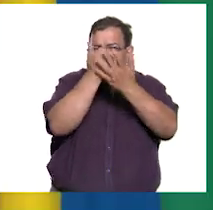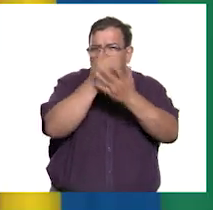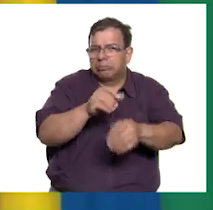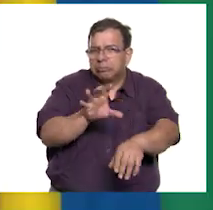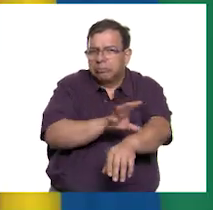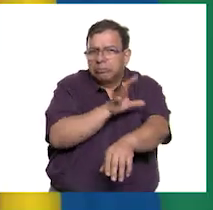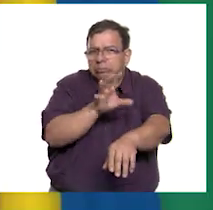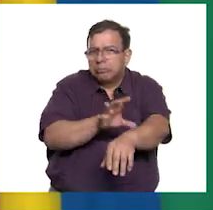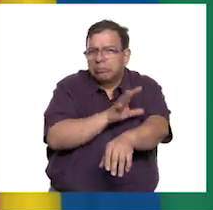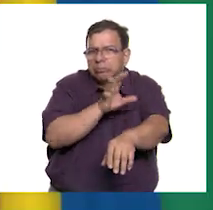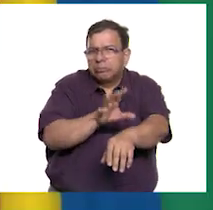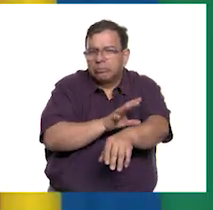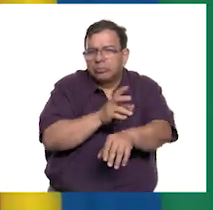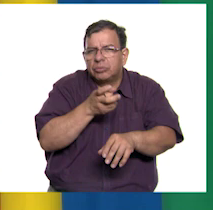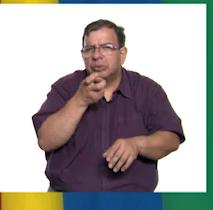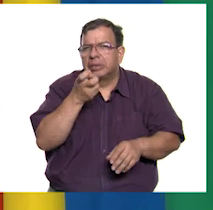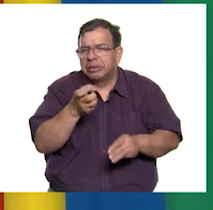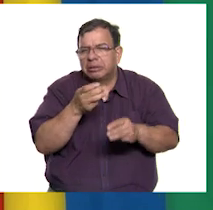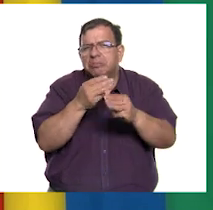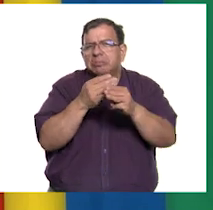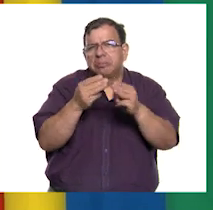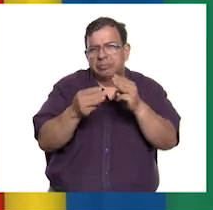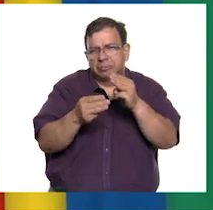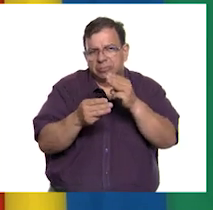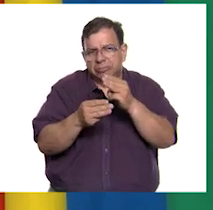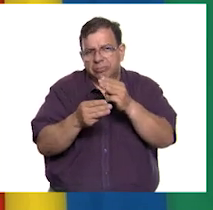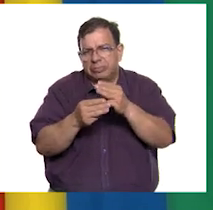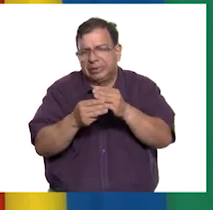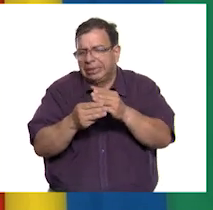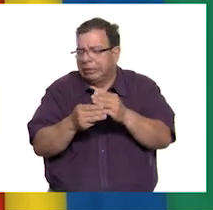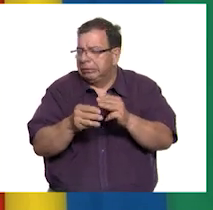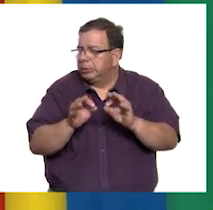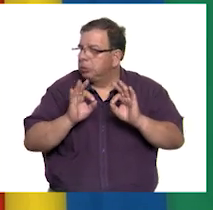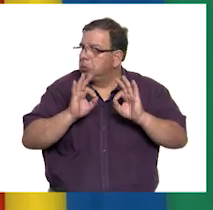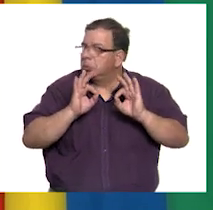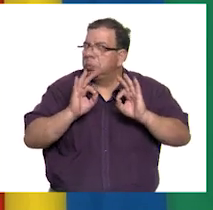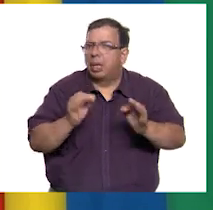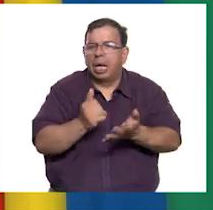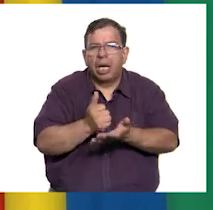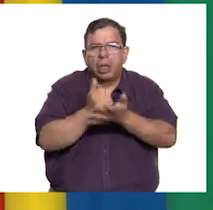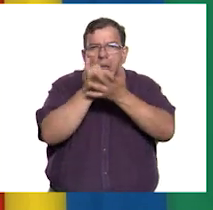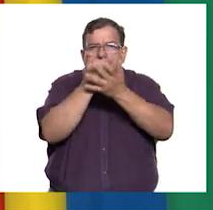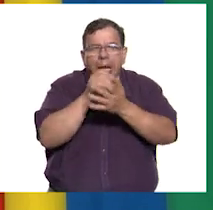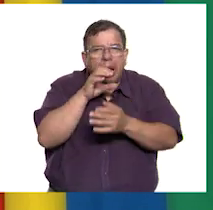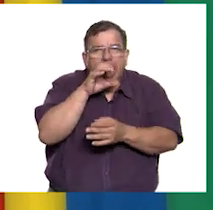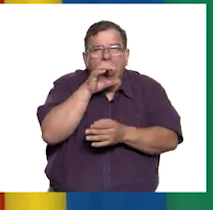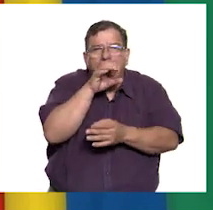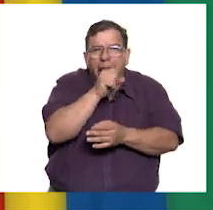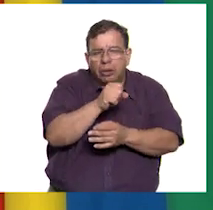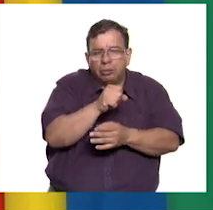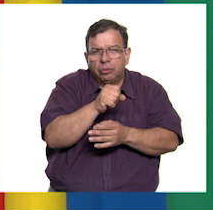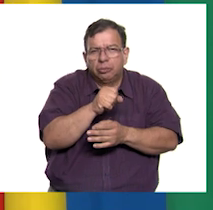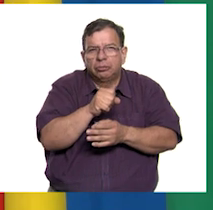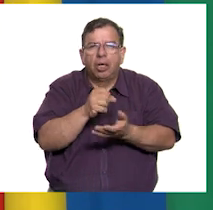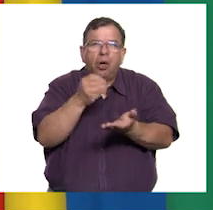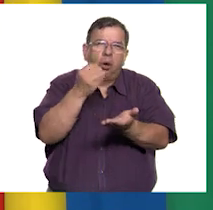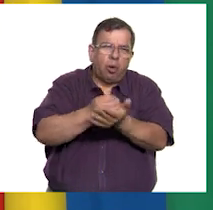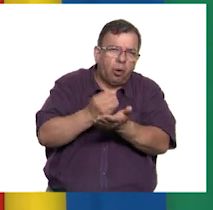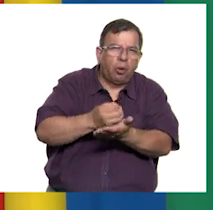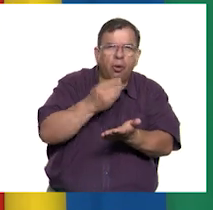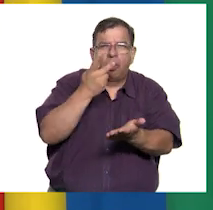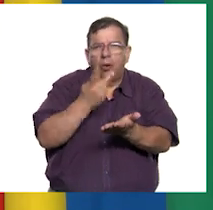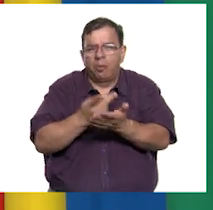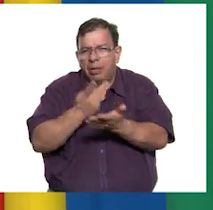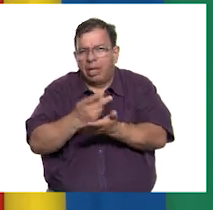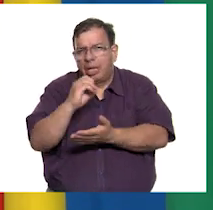pues regularmente estos mismos materiales suelen ser excelentes conductores del calor, como lo son el oro, la plata